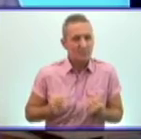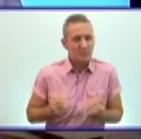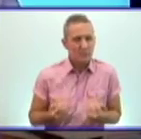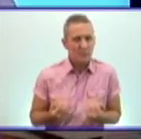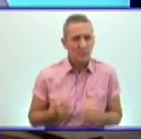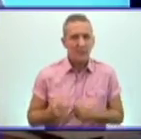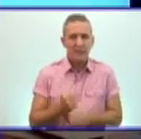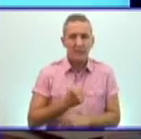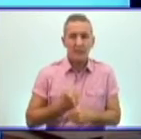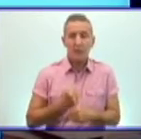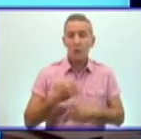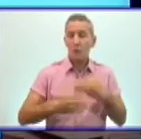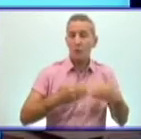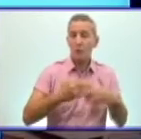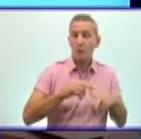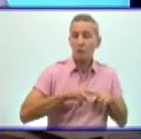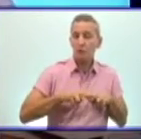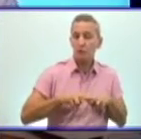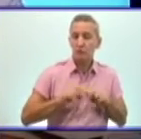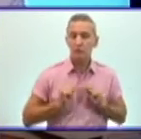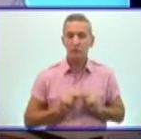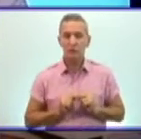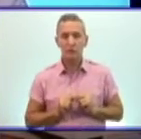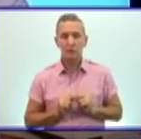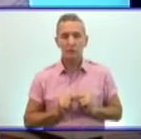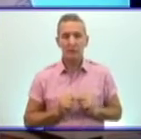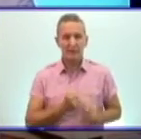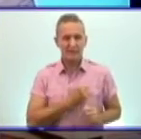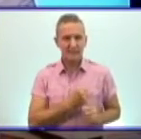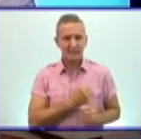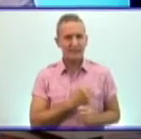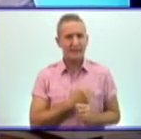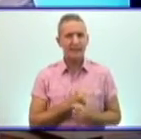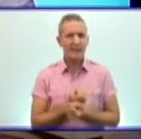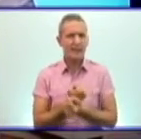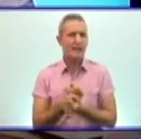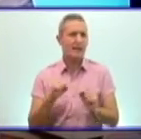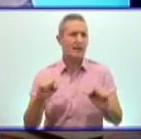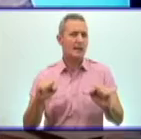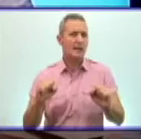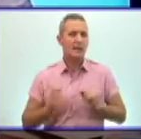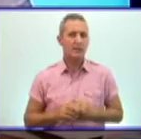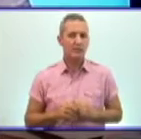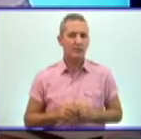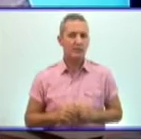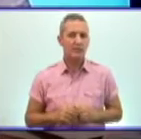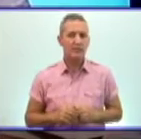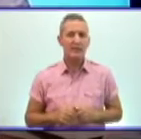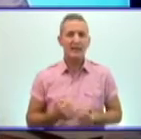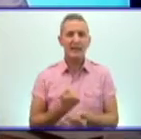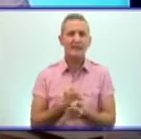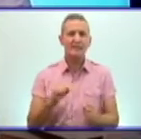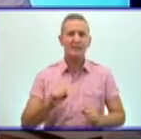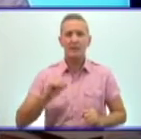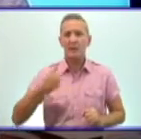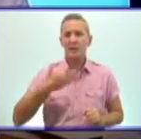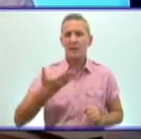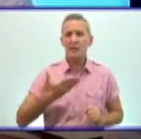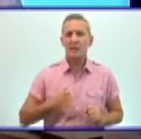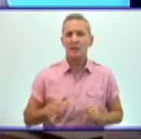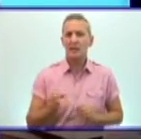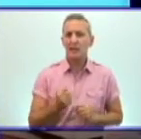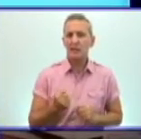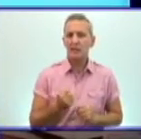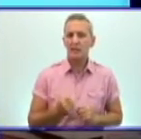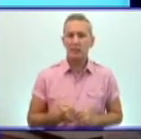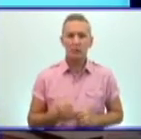procesos históricos determinados que optan por la emancipación. Libertad de expresión es el derecho de que todo el mundo esté alfabetizado, y para eso